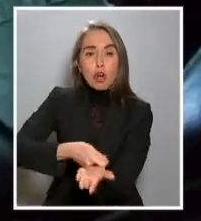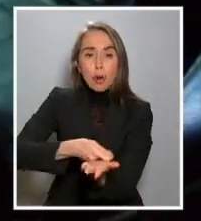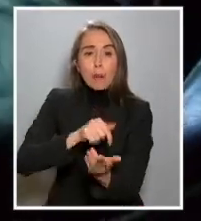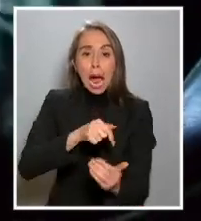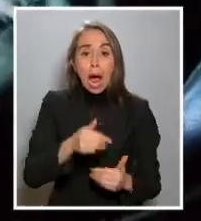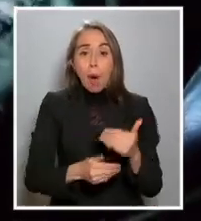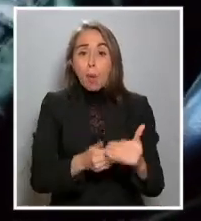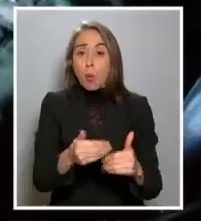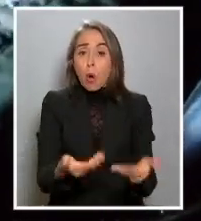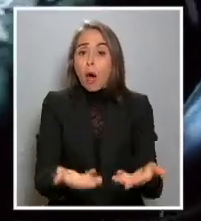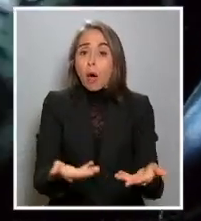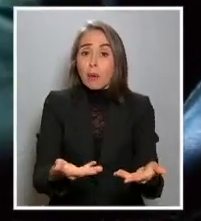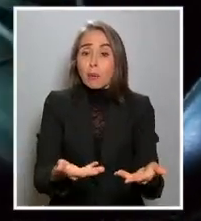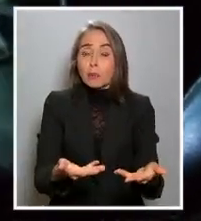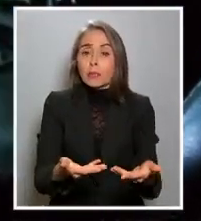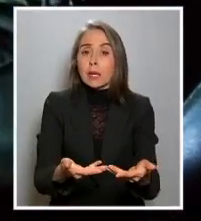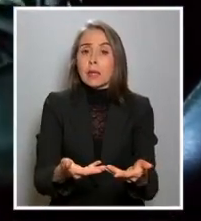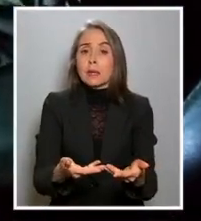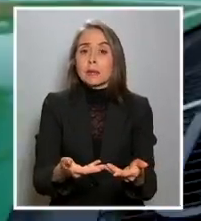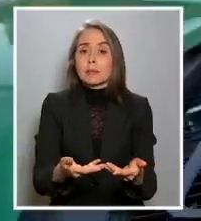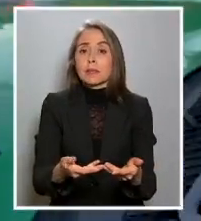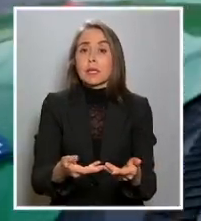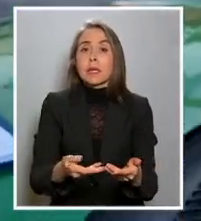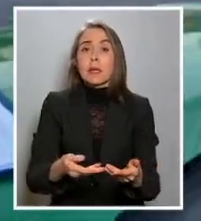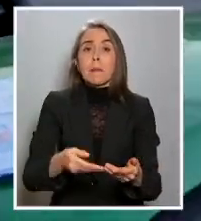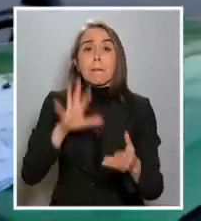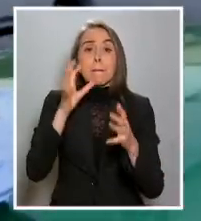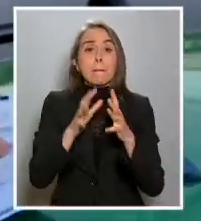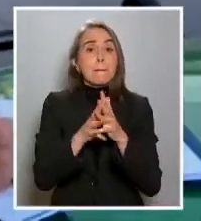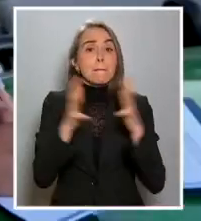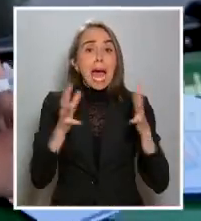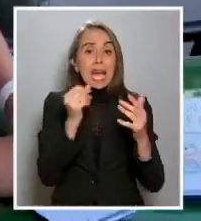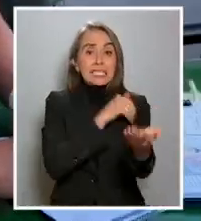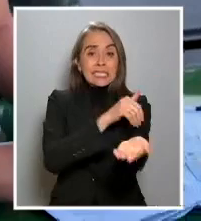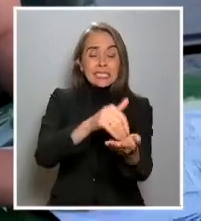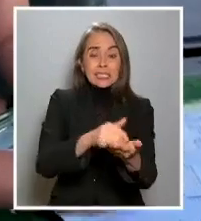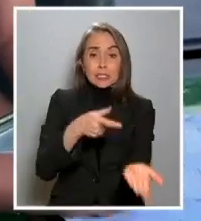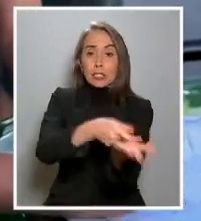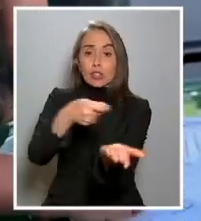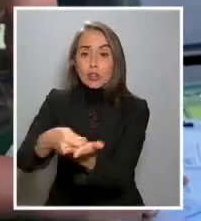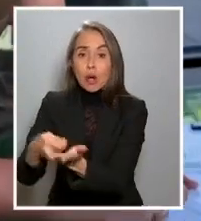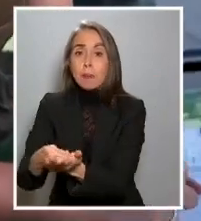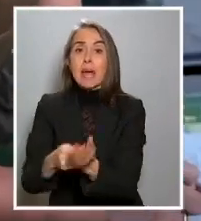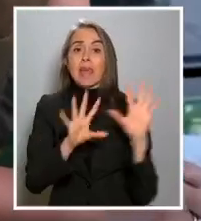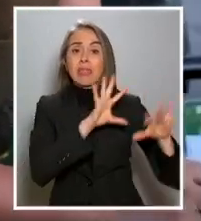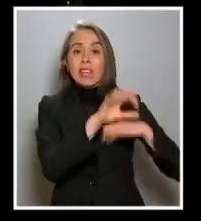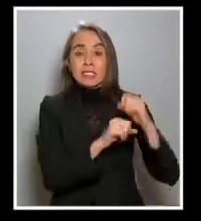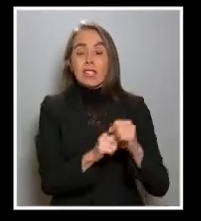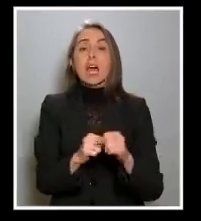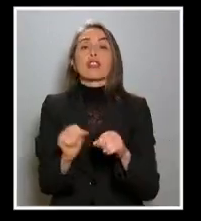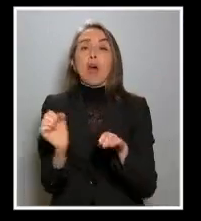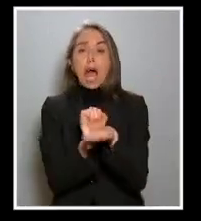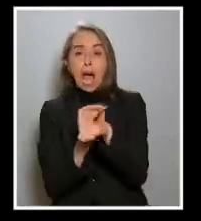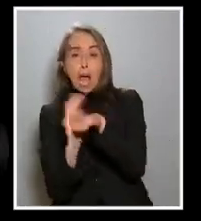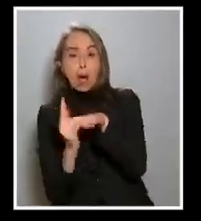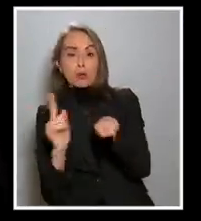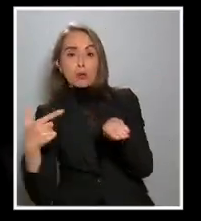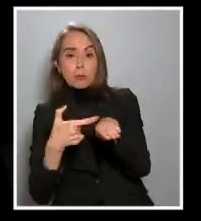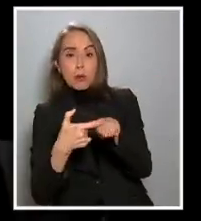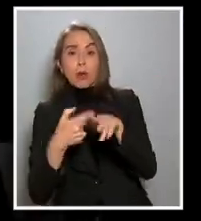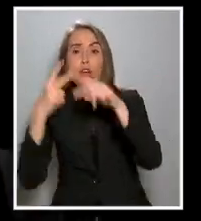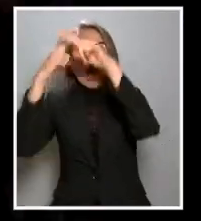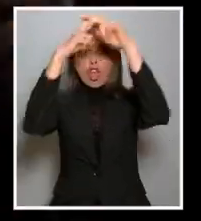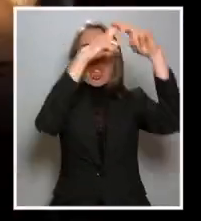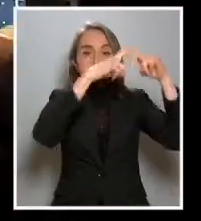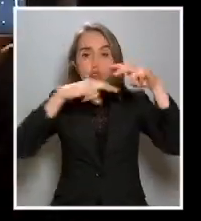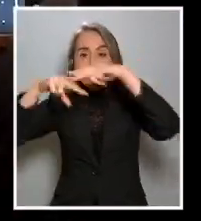curso es el mayor de una década. E incluye blindados, drones, detectores de droga, mejora en